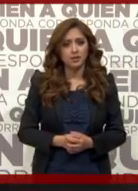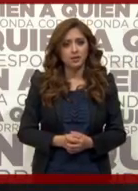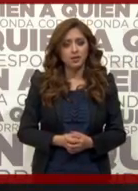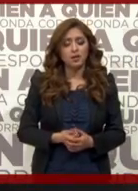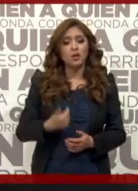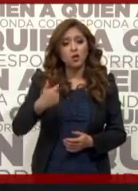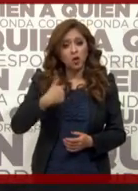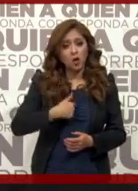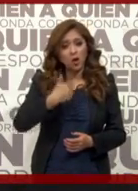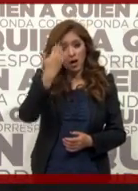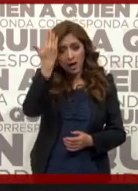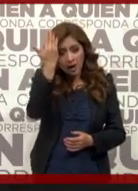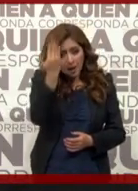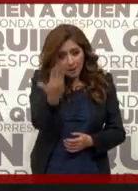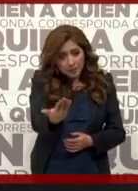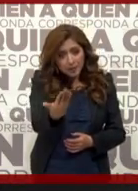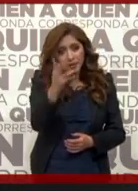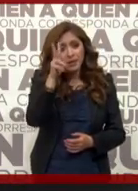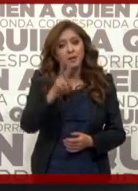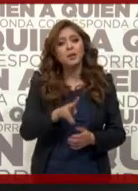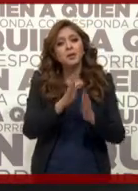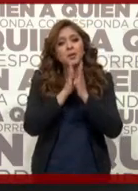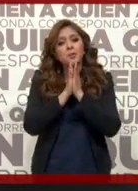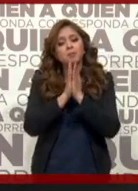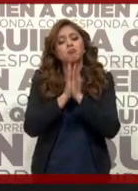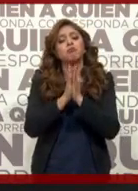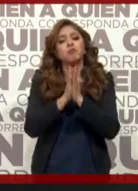soy, con el corazón en la mano,